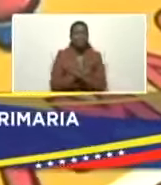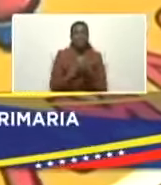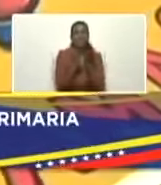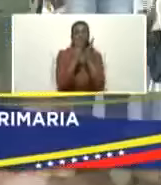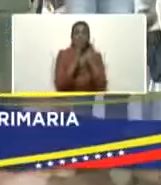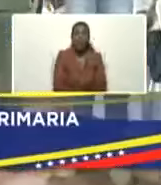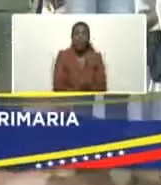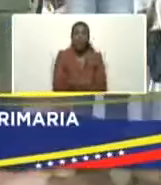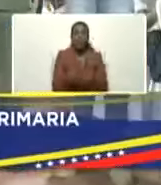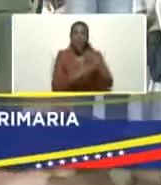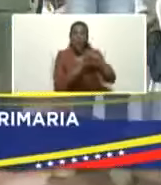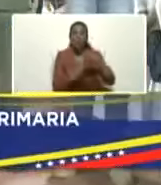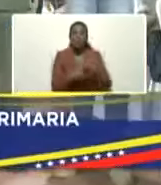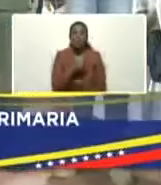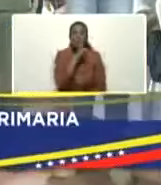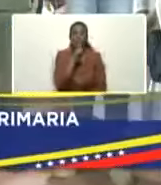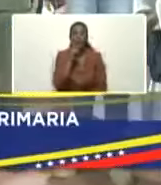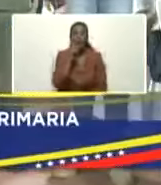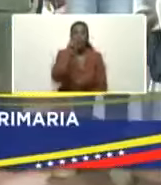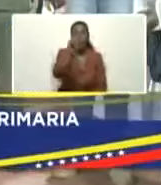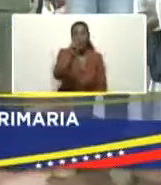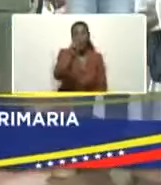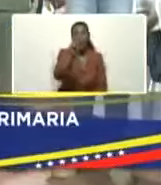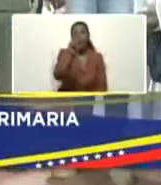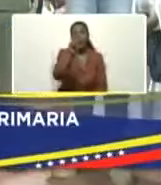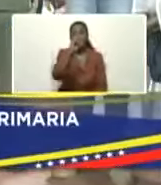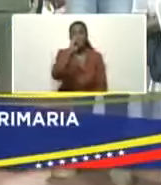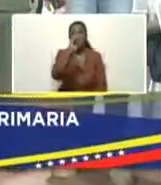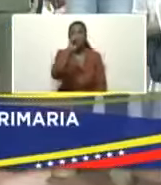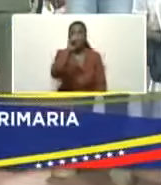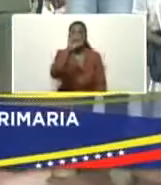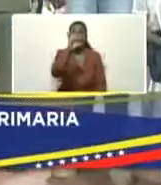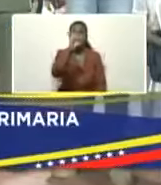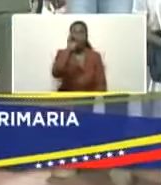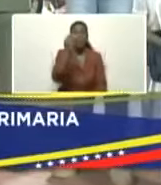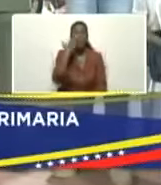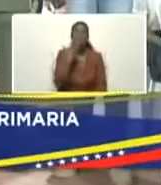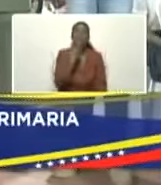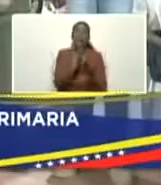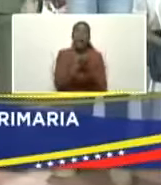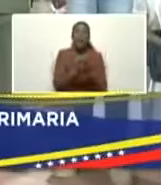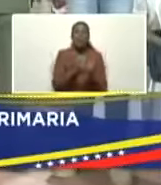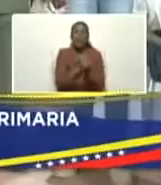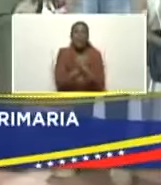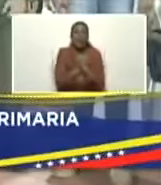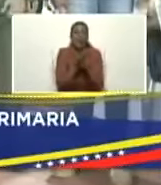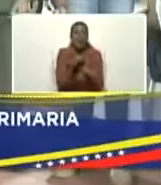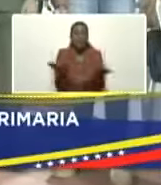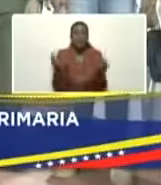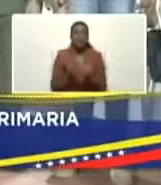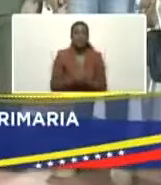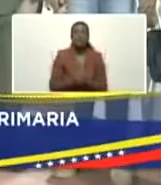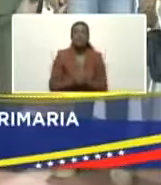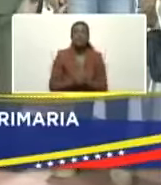Escuela Primaria Bolivariana El Triunfo está muy contenta por usted, presidente. Muchas gracias, lo queremos mucho.